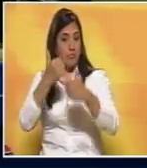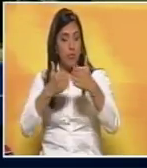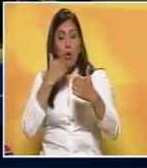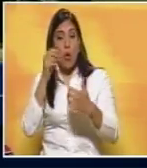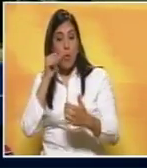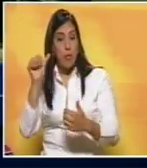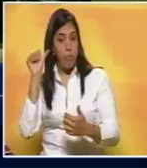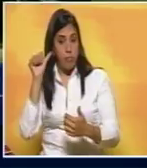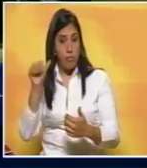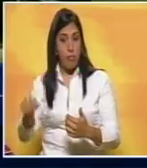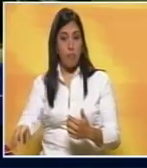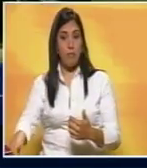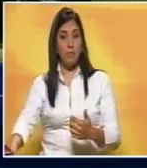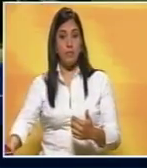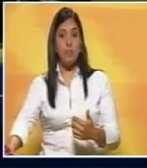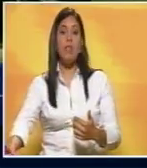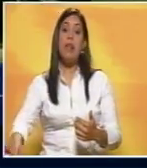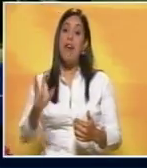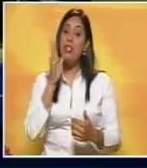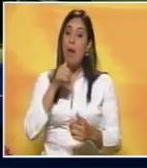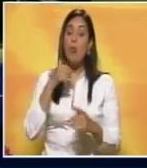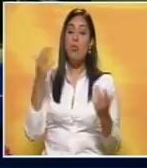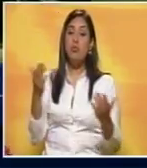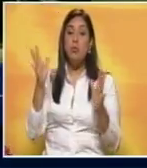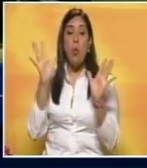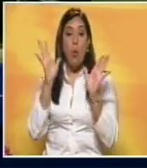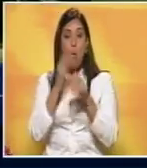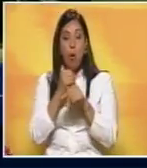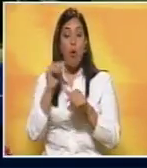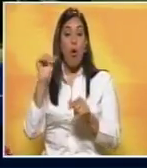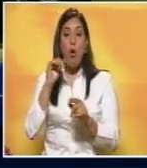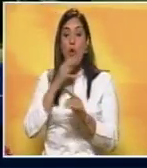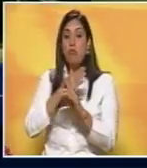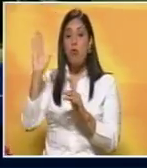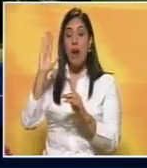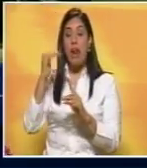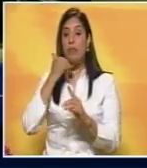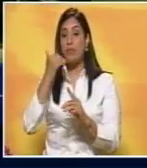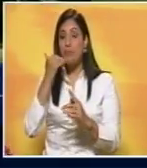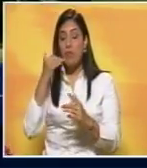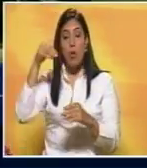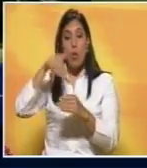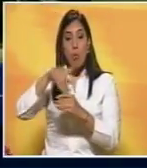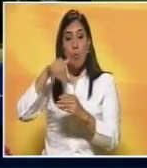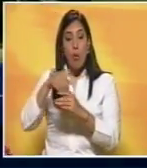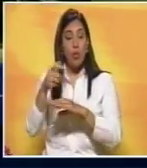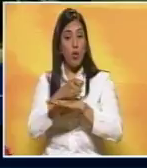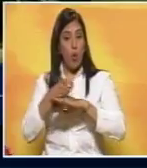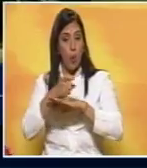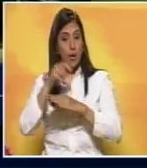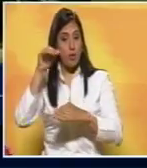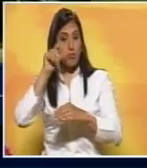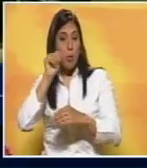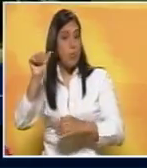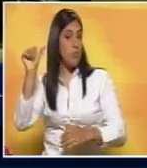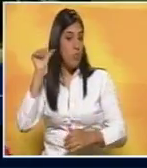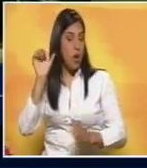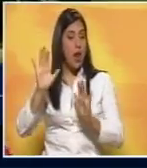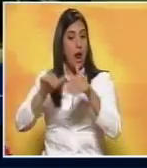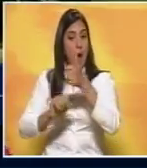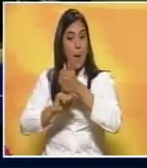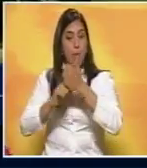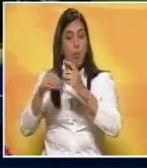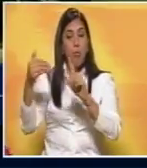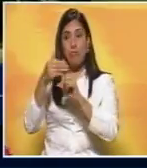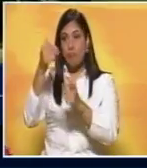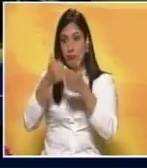candidato o alguna candidata, ni a estimular o desestimular el voto del elector o electora a favor o en